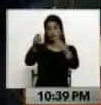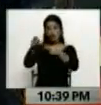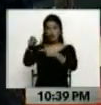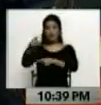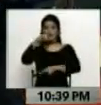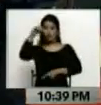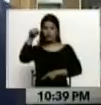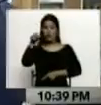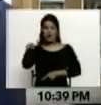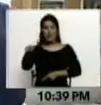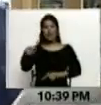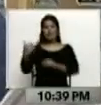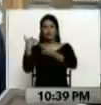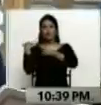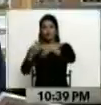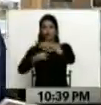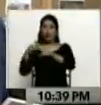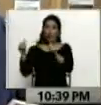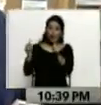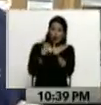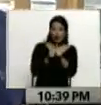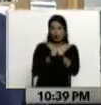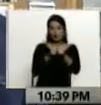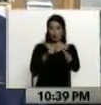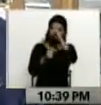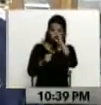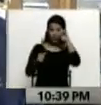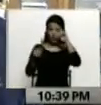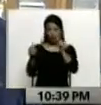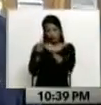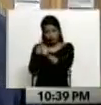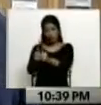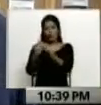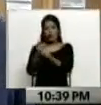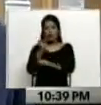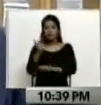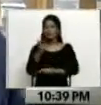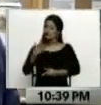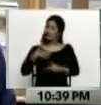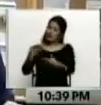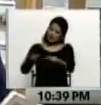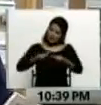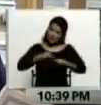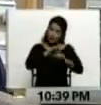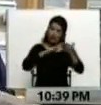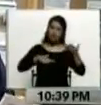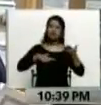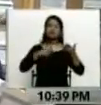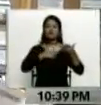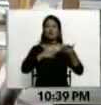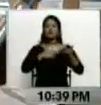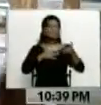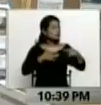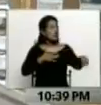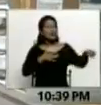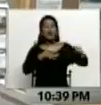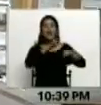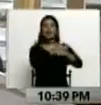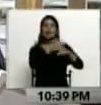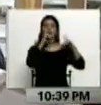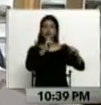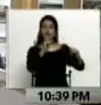frente de la revolución con diosdado cabello con todos nosotros recibo esta carta en nombre de todos los cantadores Llaneros y de todo el pueblo